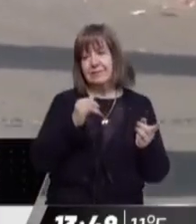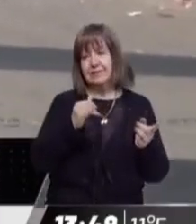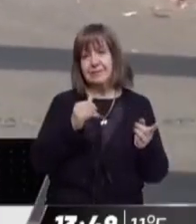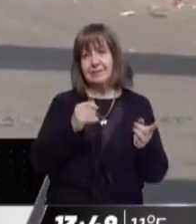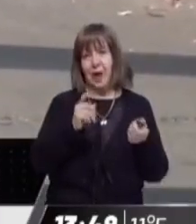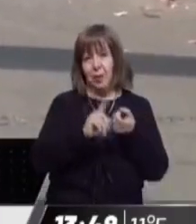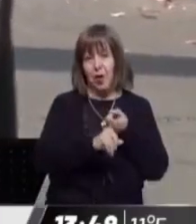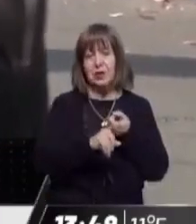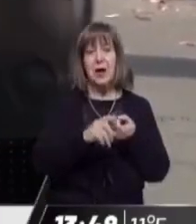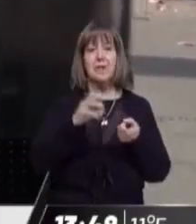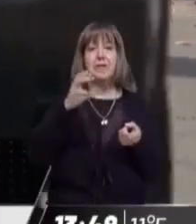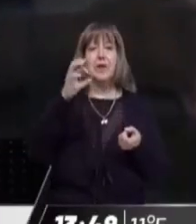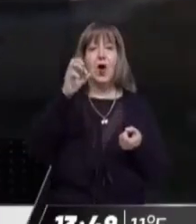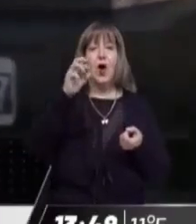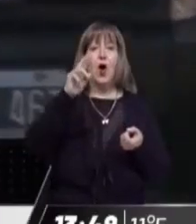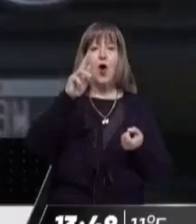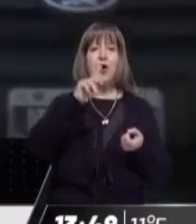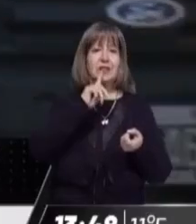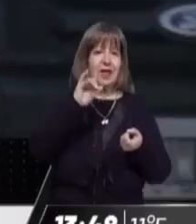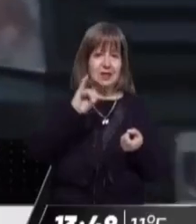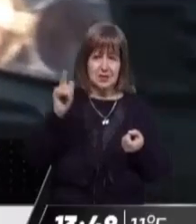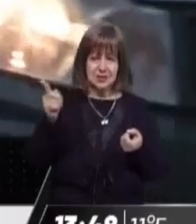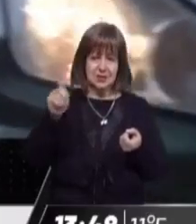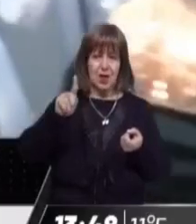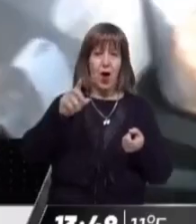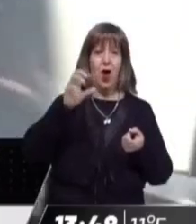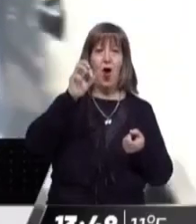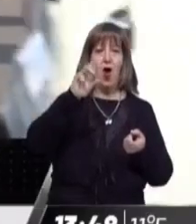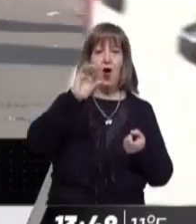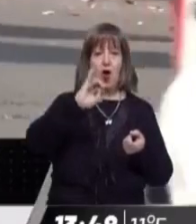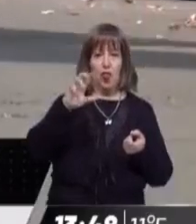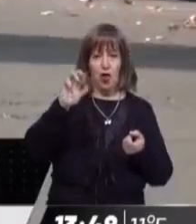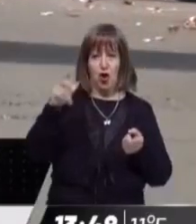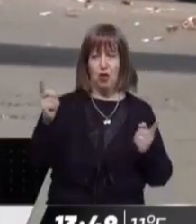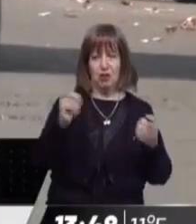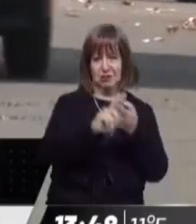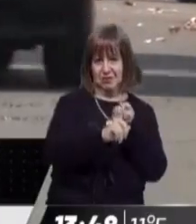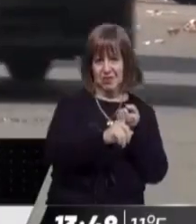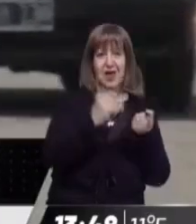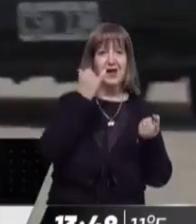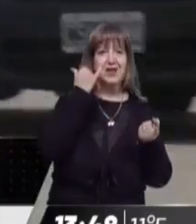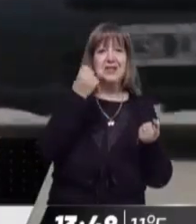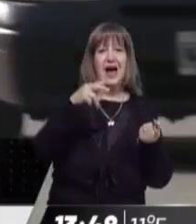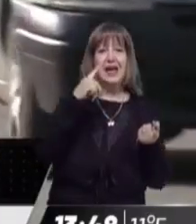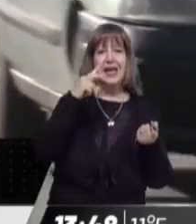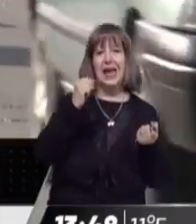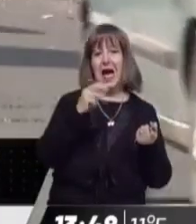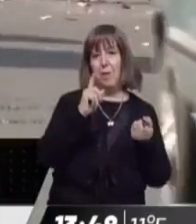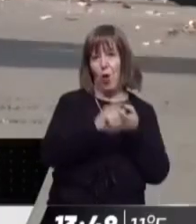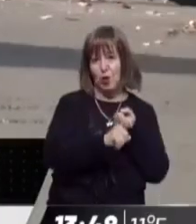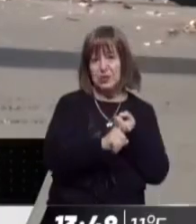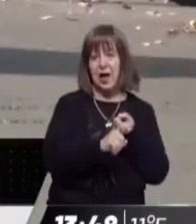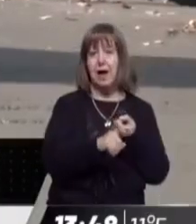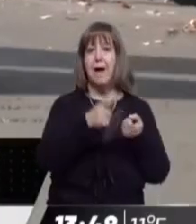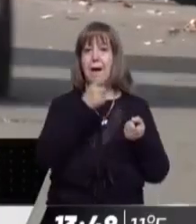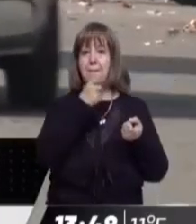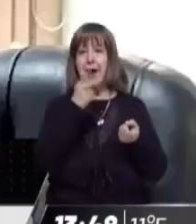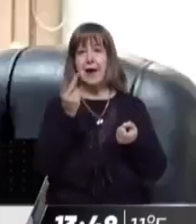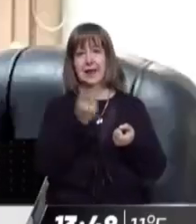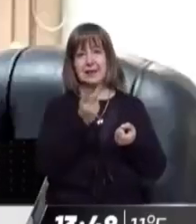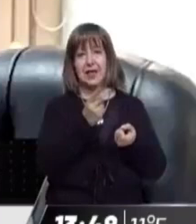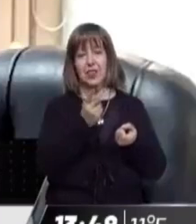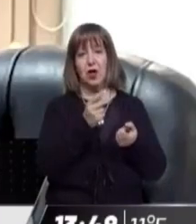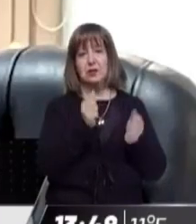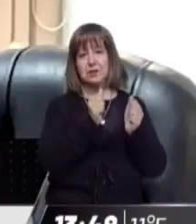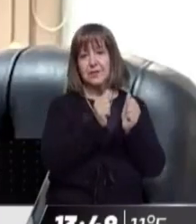hoy día diría una pyme familiar eh termina siendo contatado con esta auditoría yo les Solicito que lo cumplan